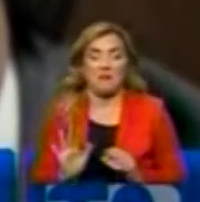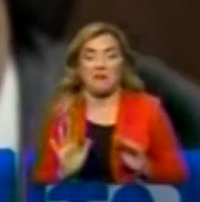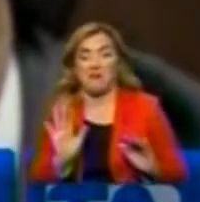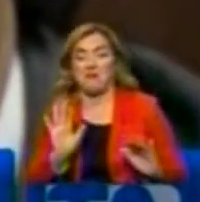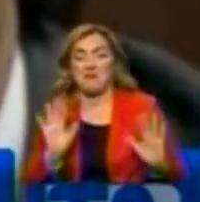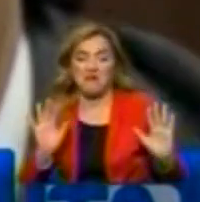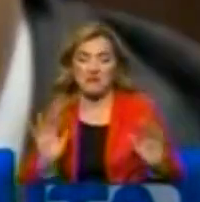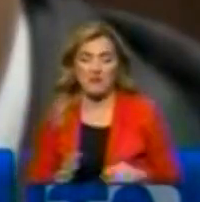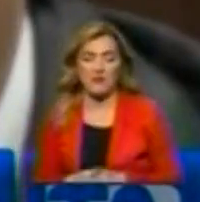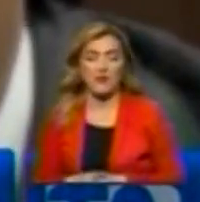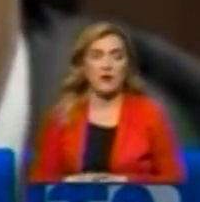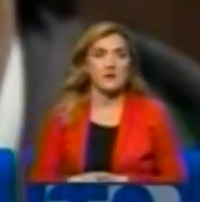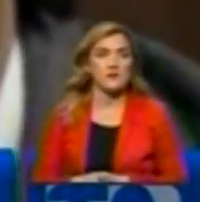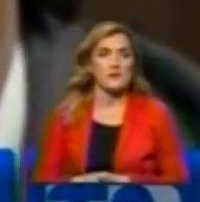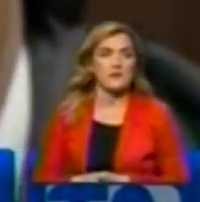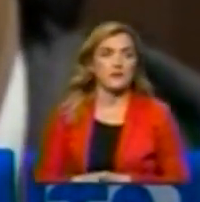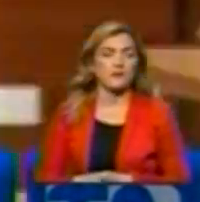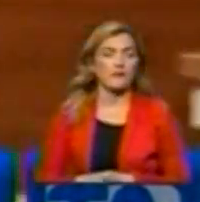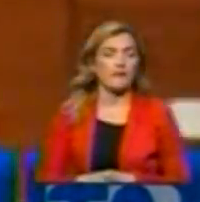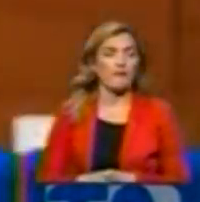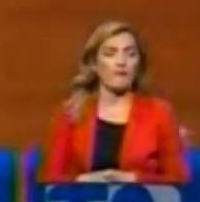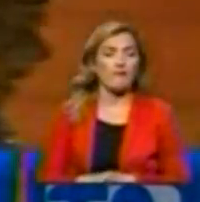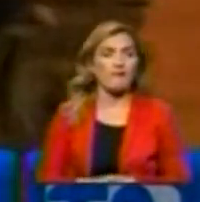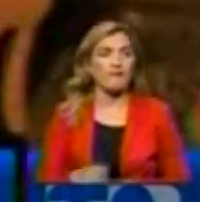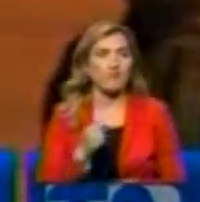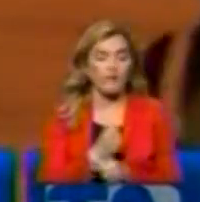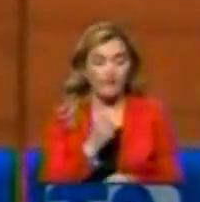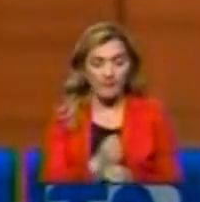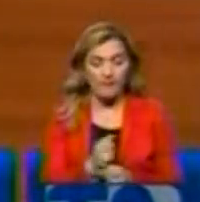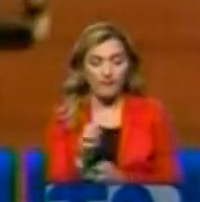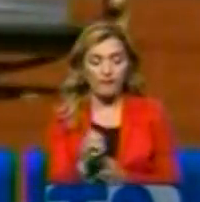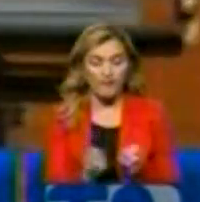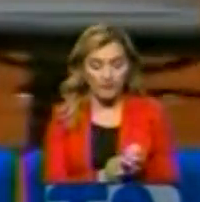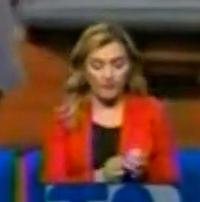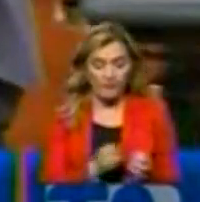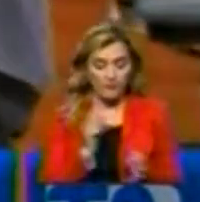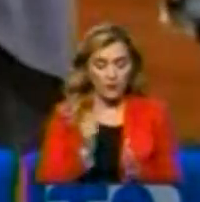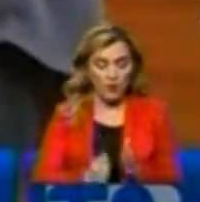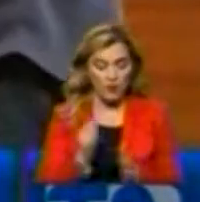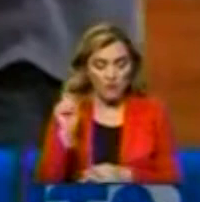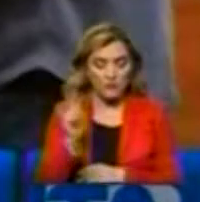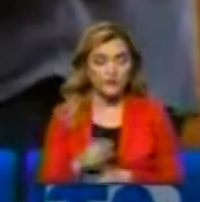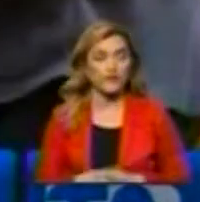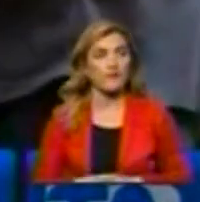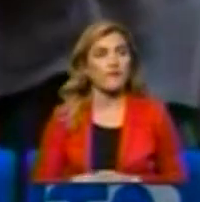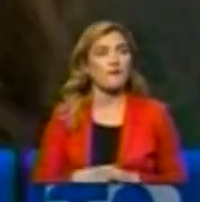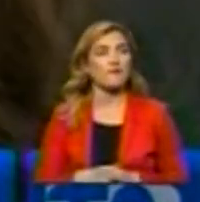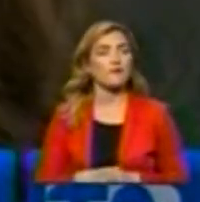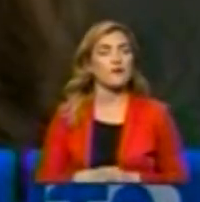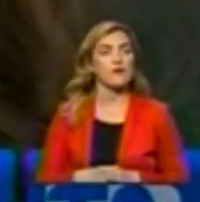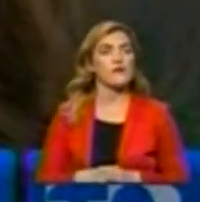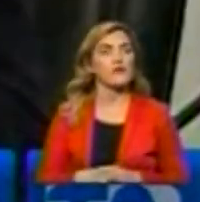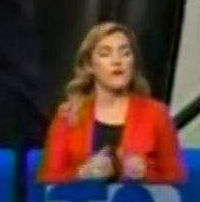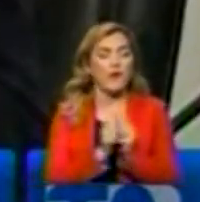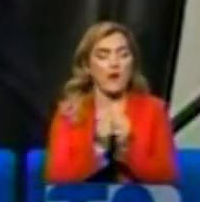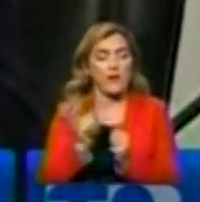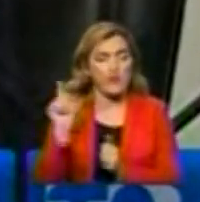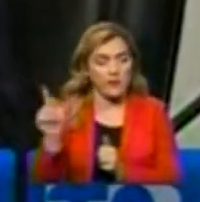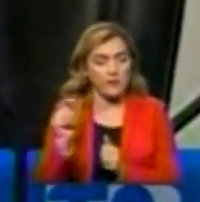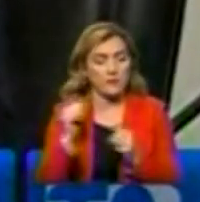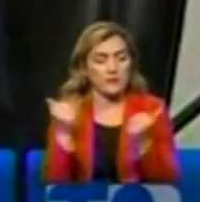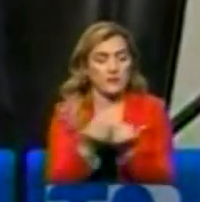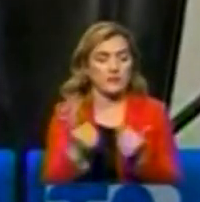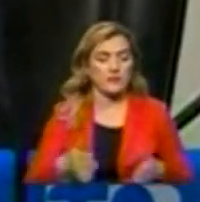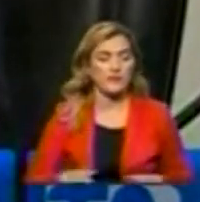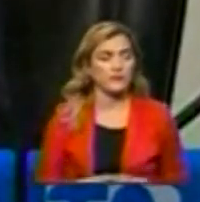hecho en redes sociales, como por ejemplo que trabajó en el estudio jurídico de Alexis Mera, que trabajó junto con la asambleísta correísta Marcela